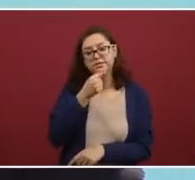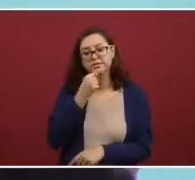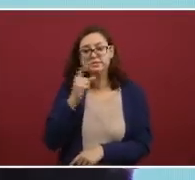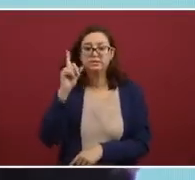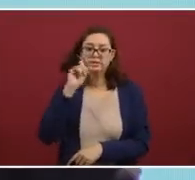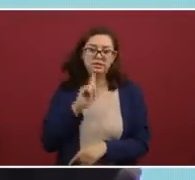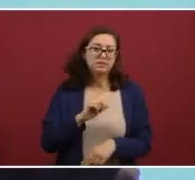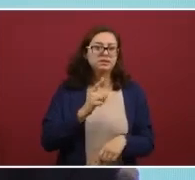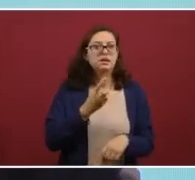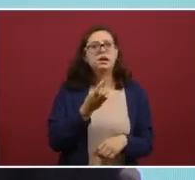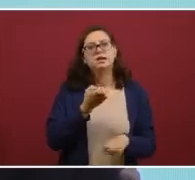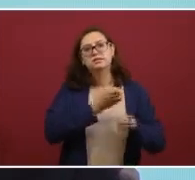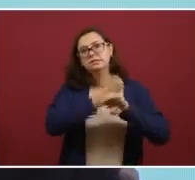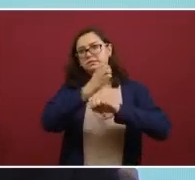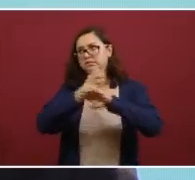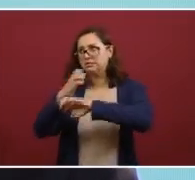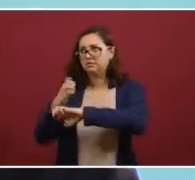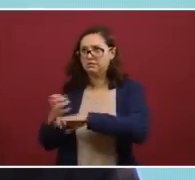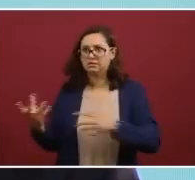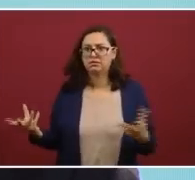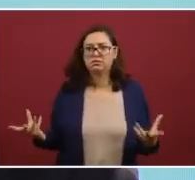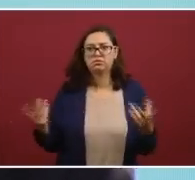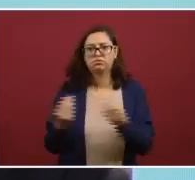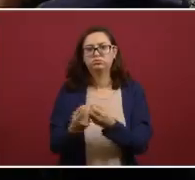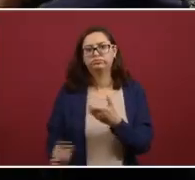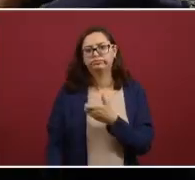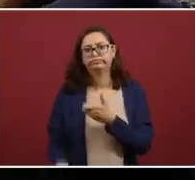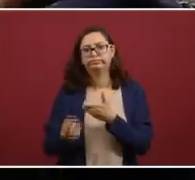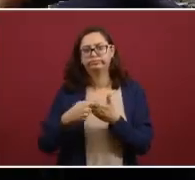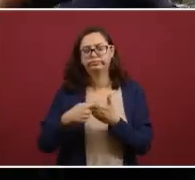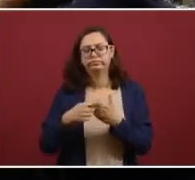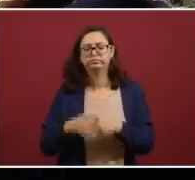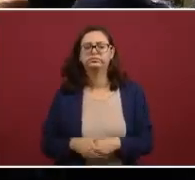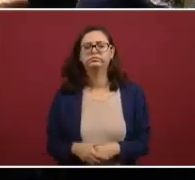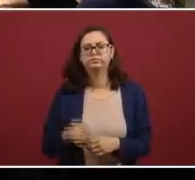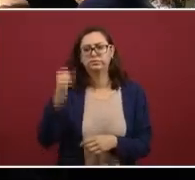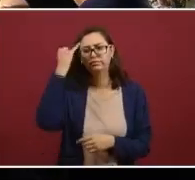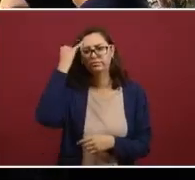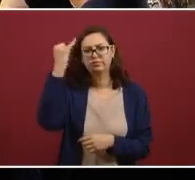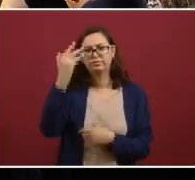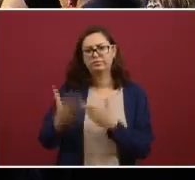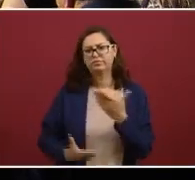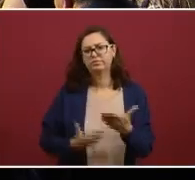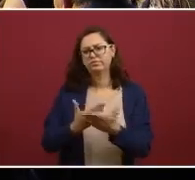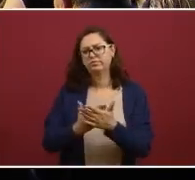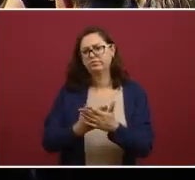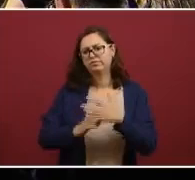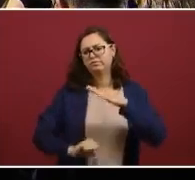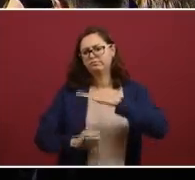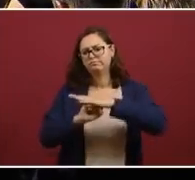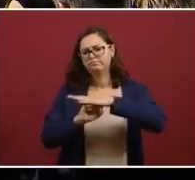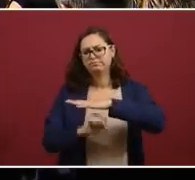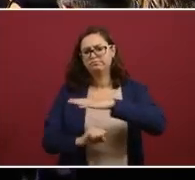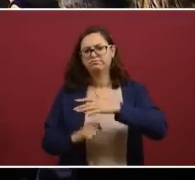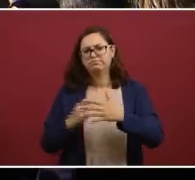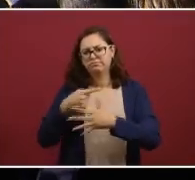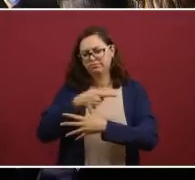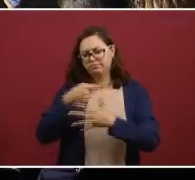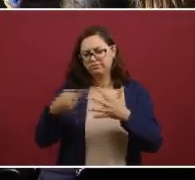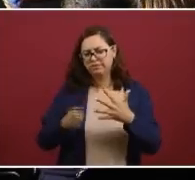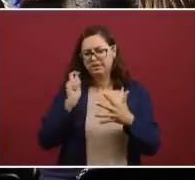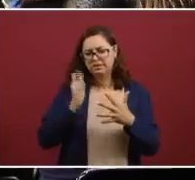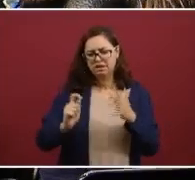municipios desde lo local. Los pilares de la iniciativa son revisar el marco legislativo y de